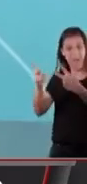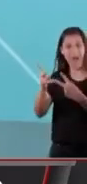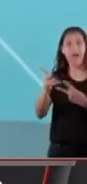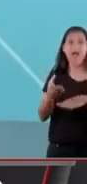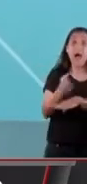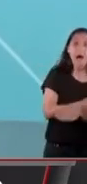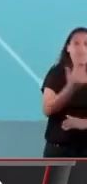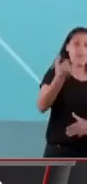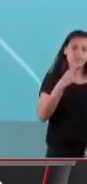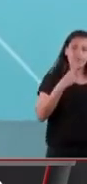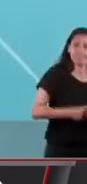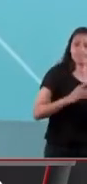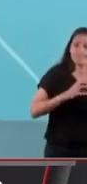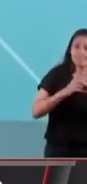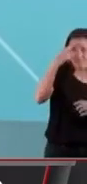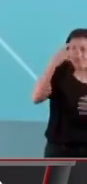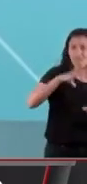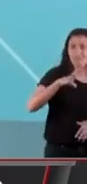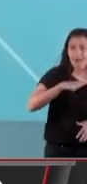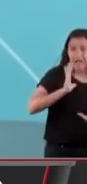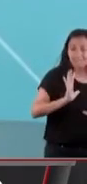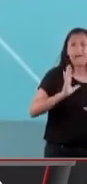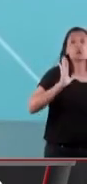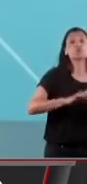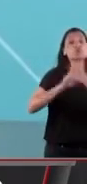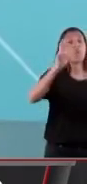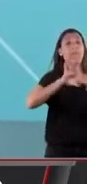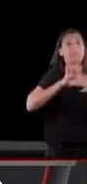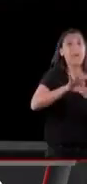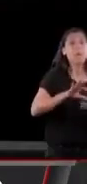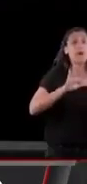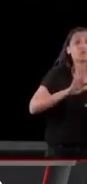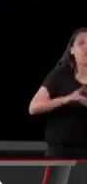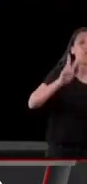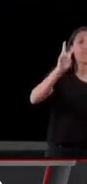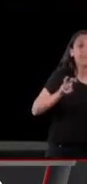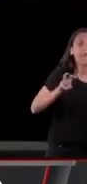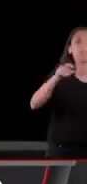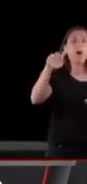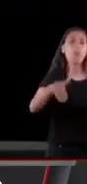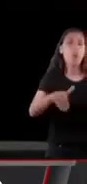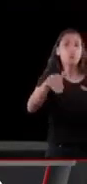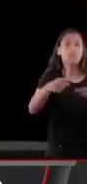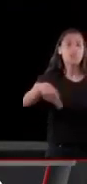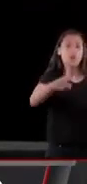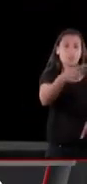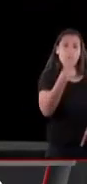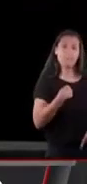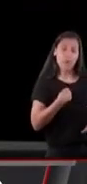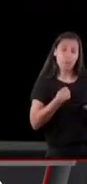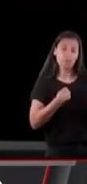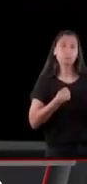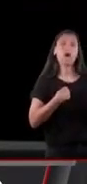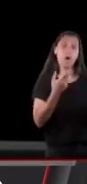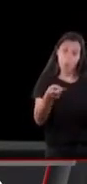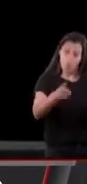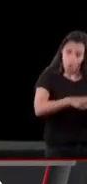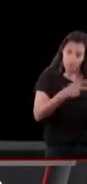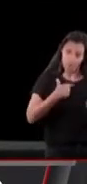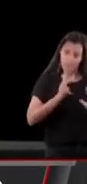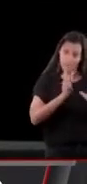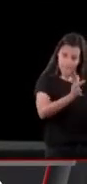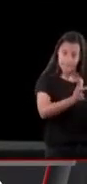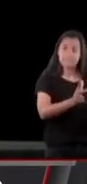se expediera de forma declarativa. Uh-huh. En medio de toda esta historia, lo que ha planteado la Suprema Corte es la suspensión atendiendo